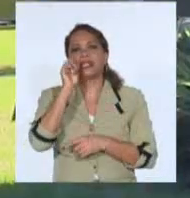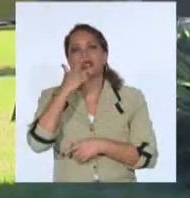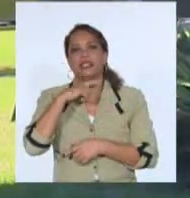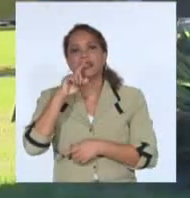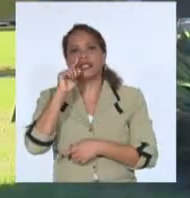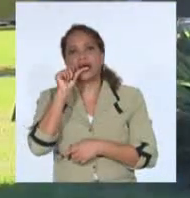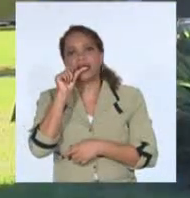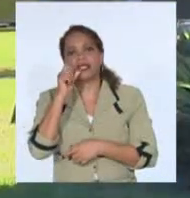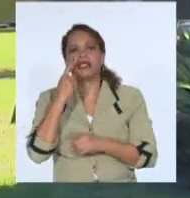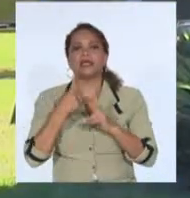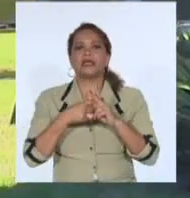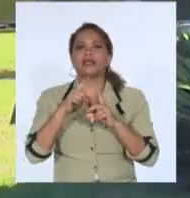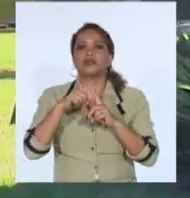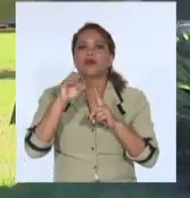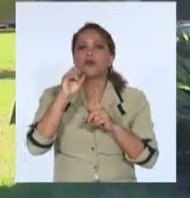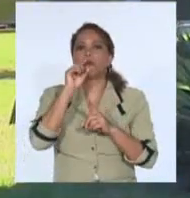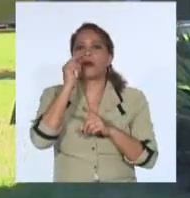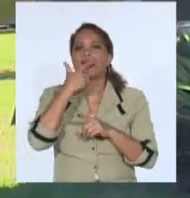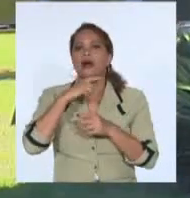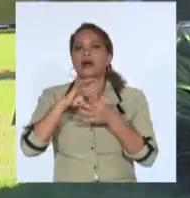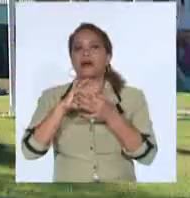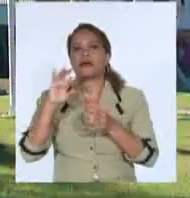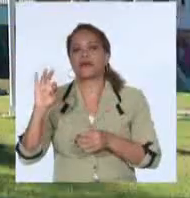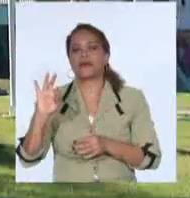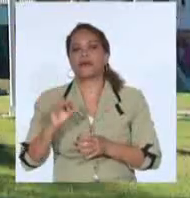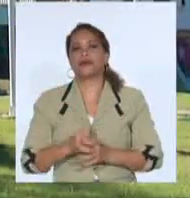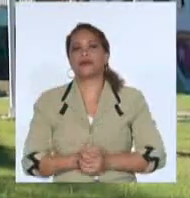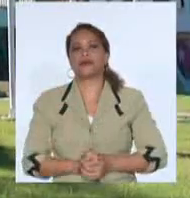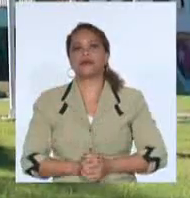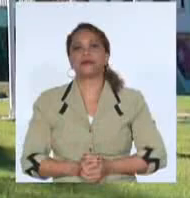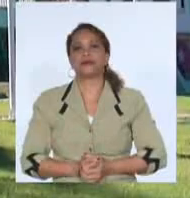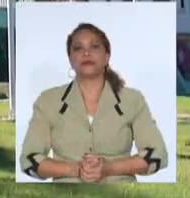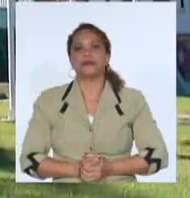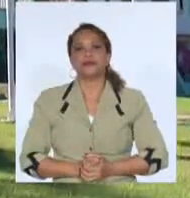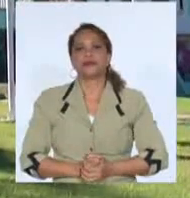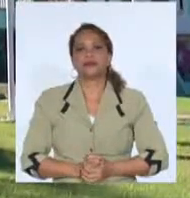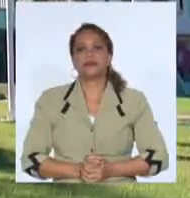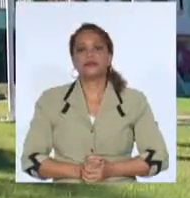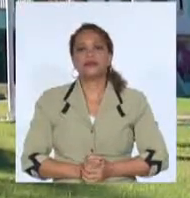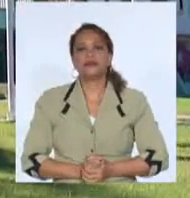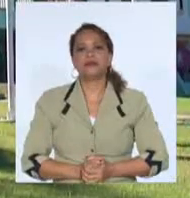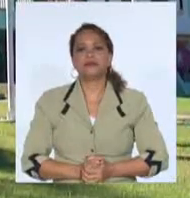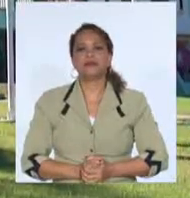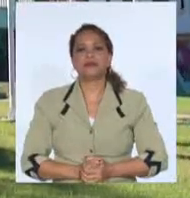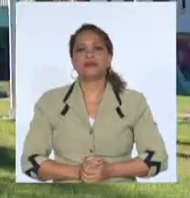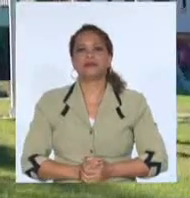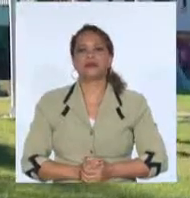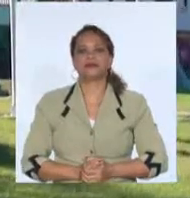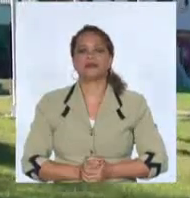de Exposur 2023 en Cienfuegos. Ismary Barcia, Canal Cubano de Noticias.